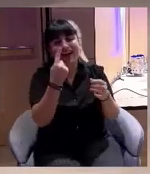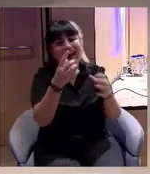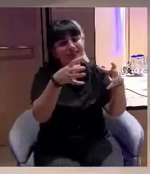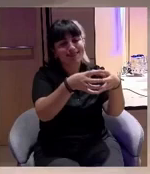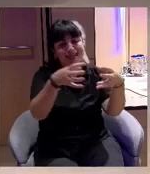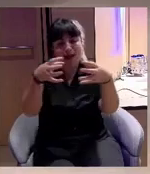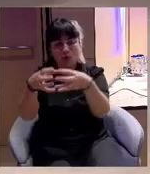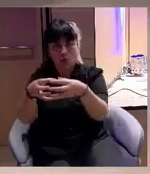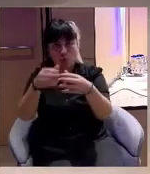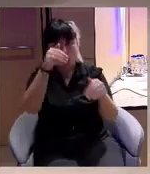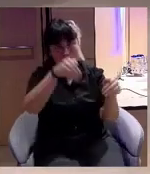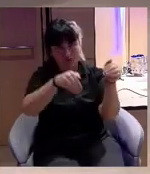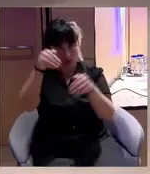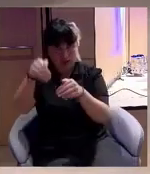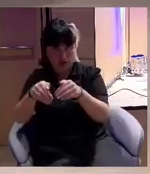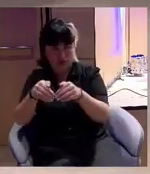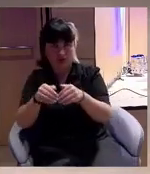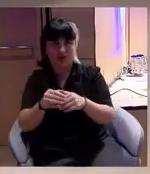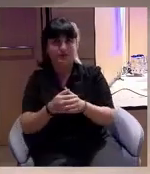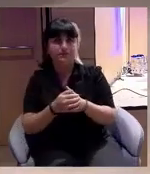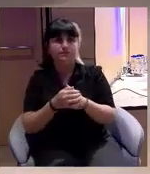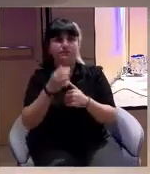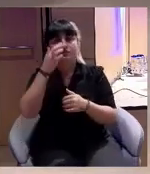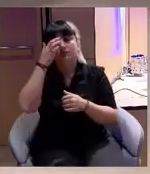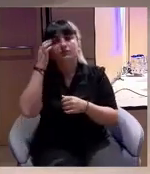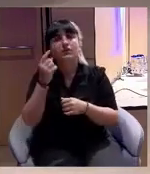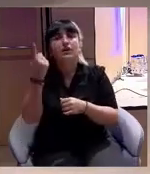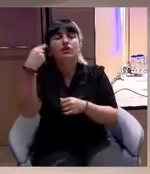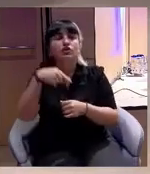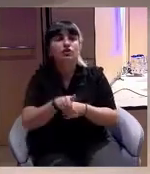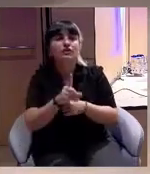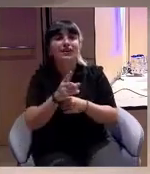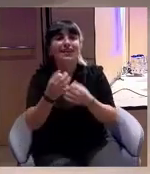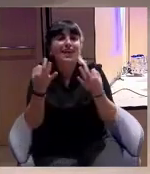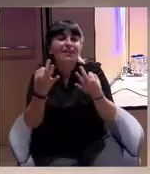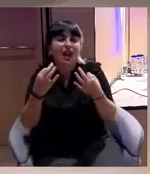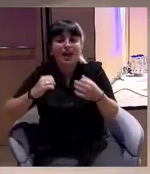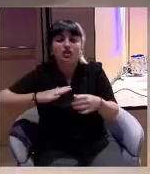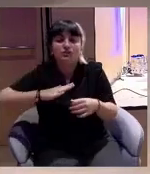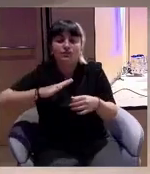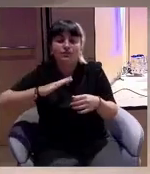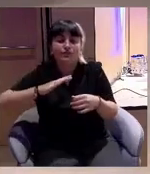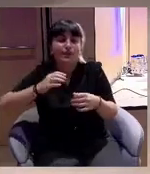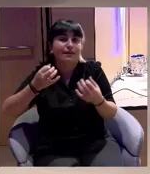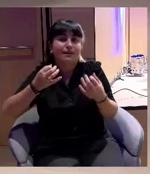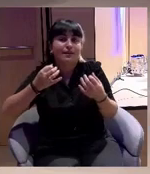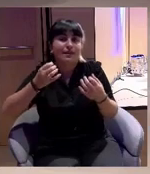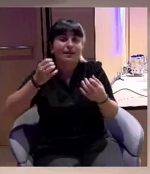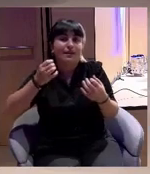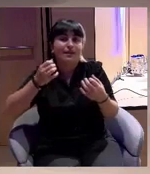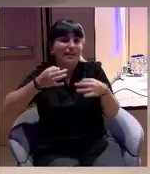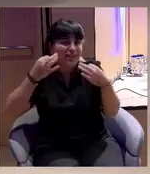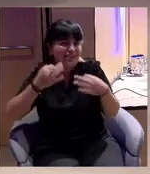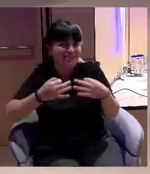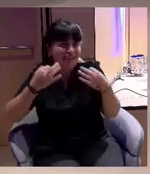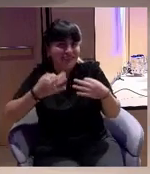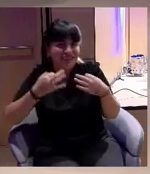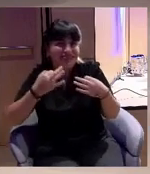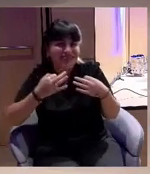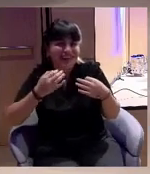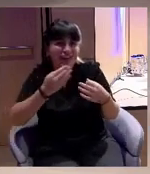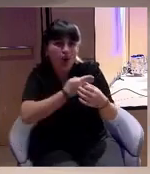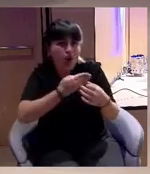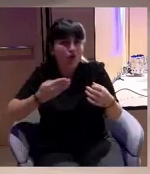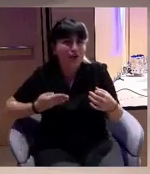nacional no ahí para proveer esa información la corte electoral no lo va a hacer porque la corte electoral